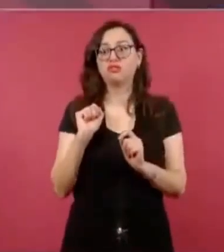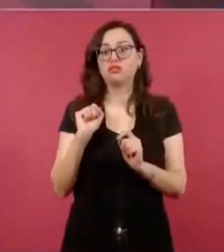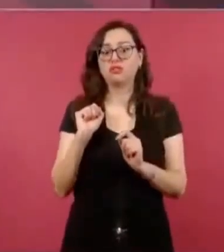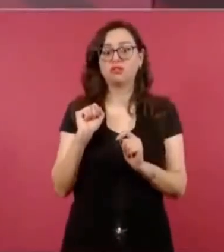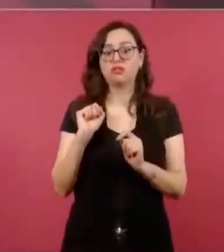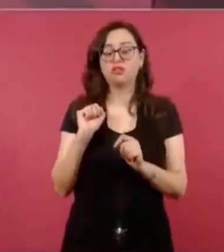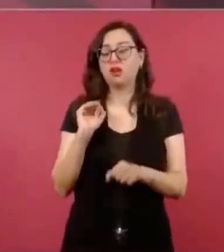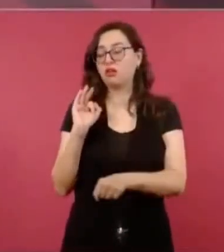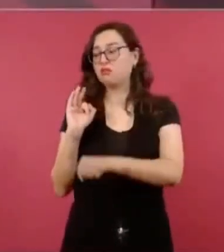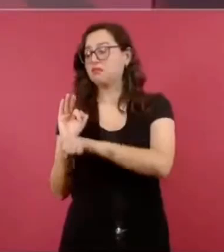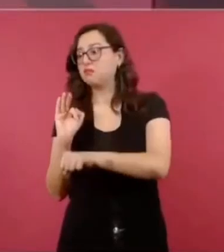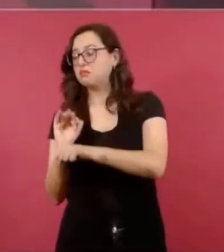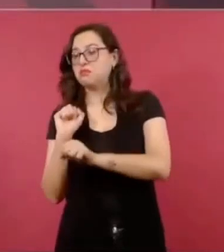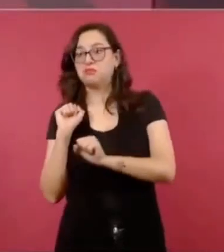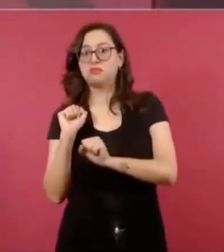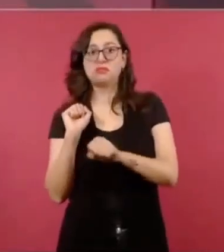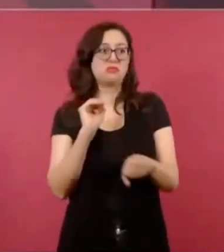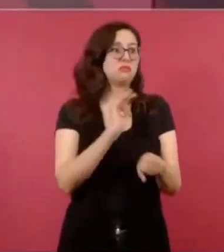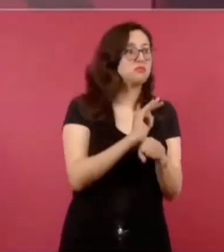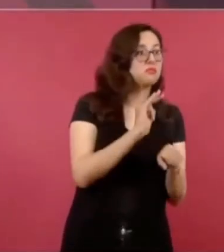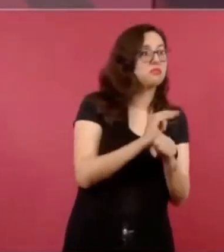de